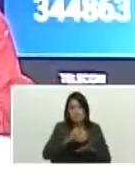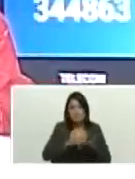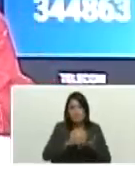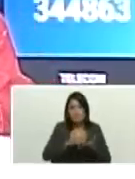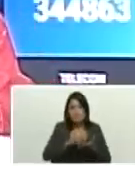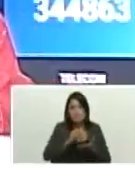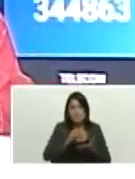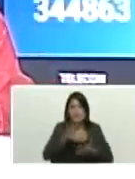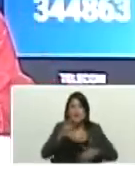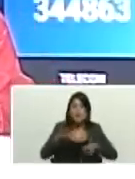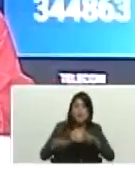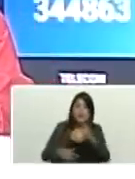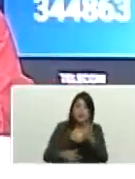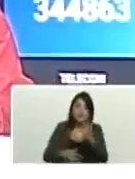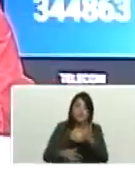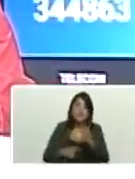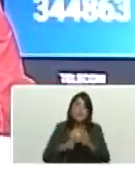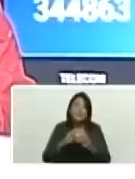ya casi hace 10 años,